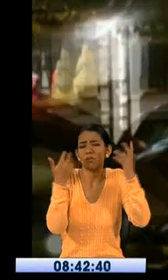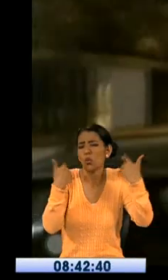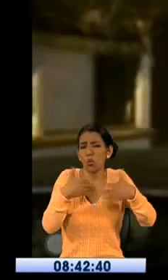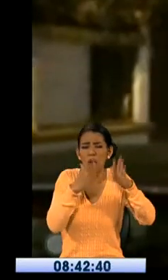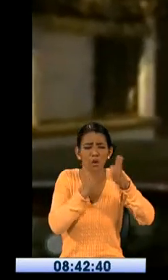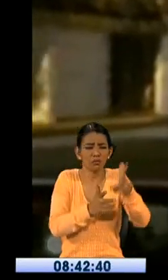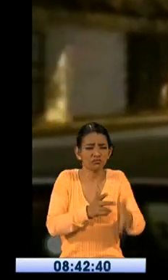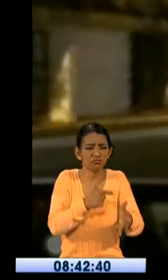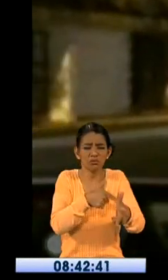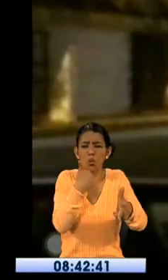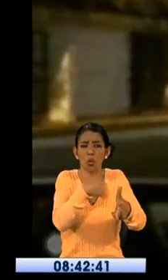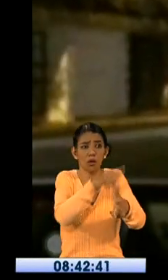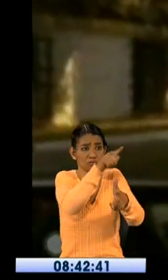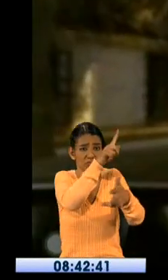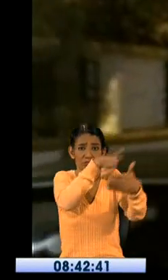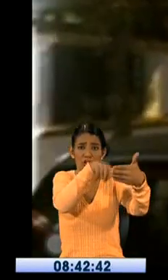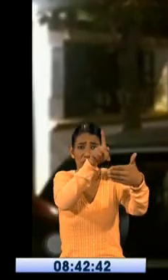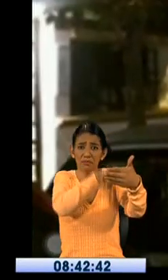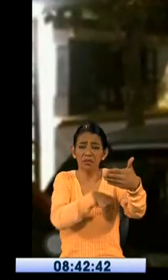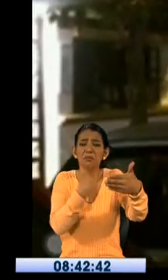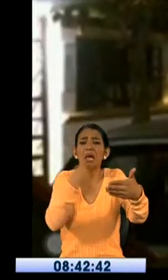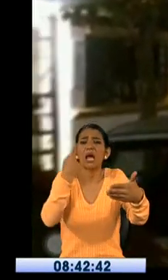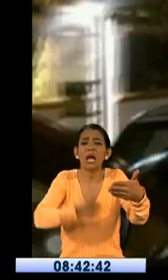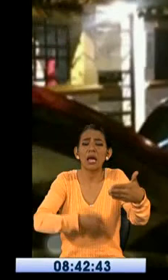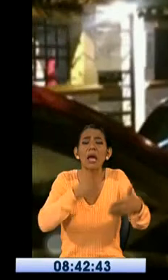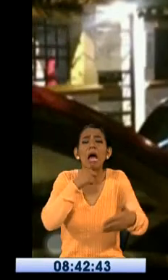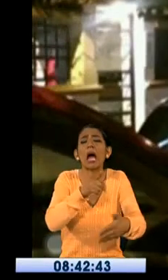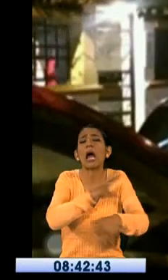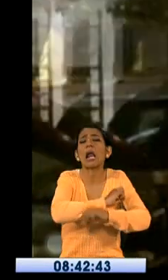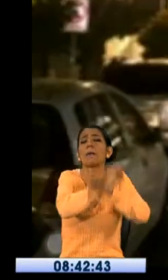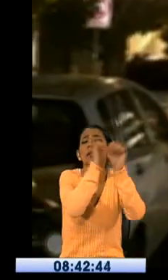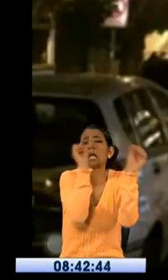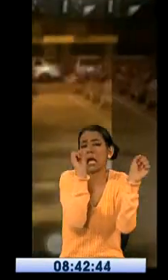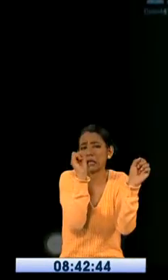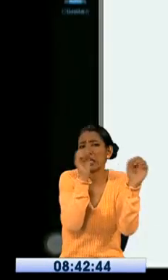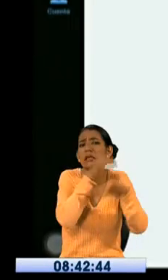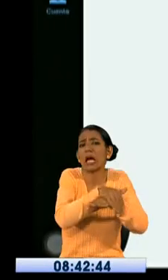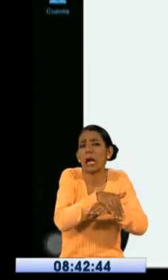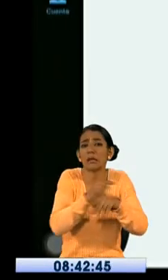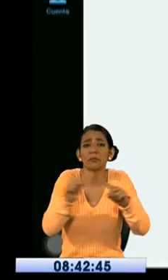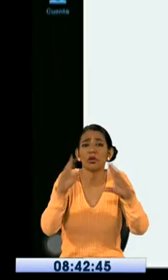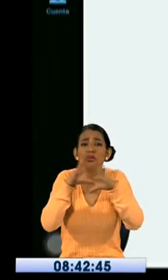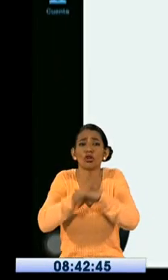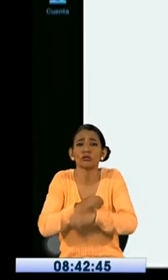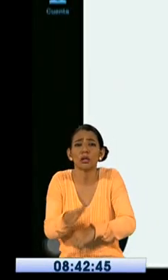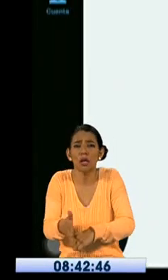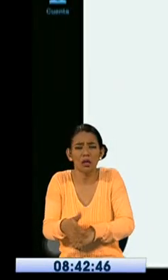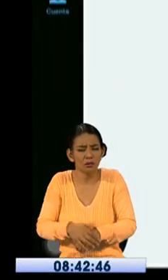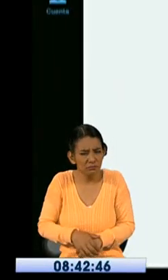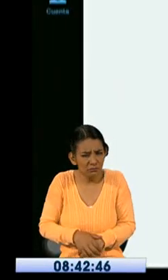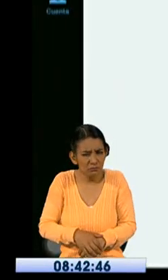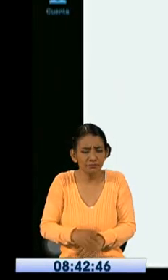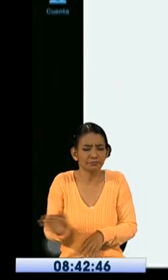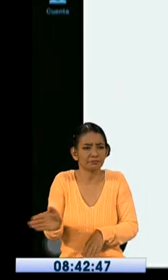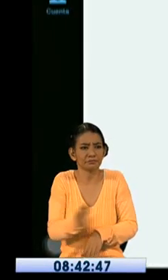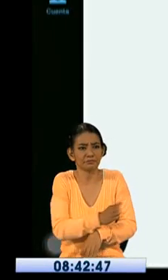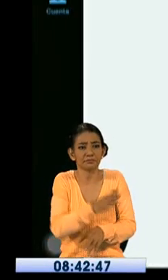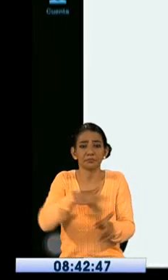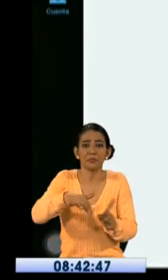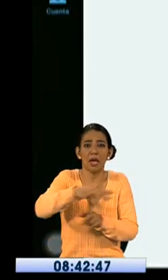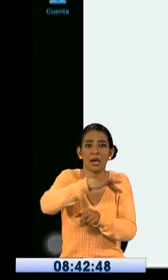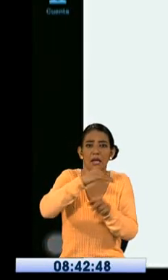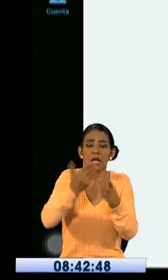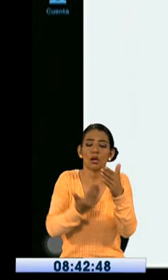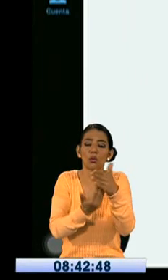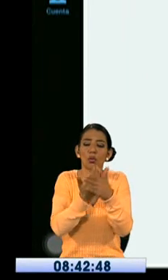Estas señalizaciones son para de 6 de la mañana a 7 de la noche, el resto no existen. Y finalmente, en el Parque Nueva Aurora,